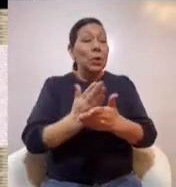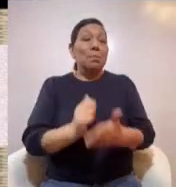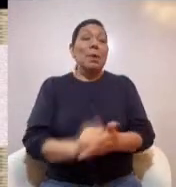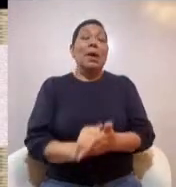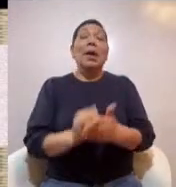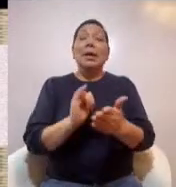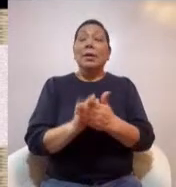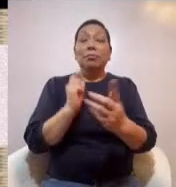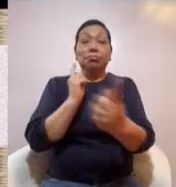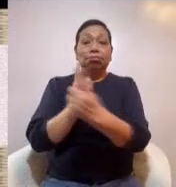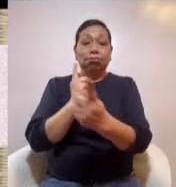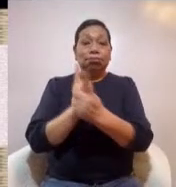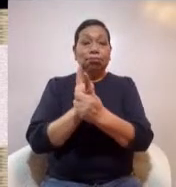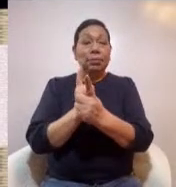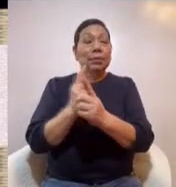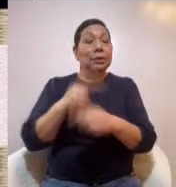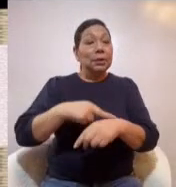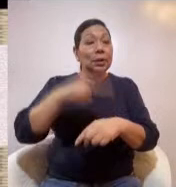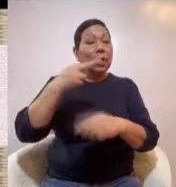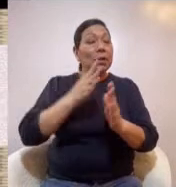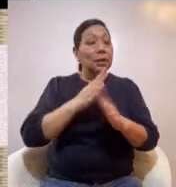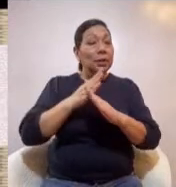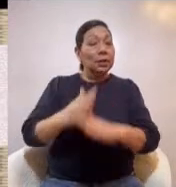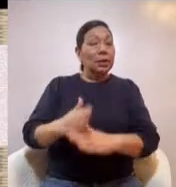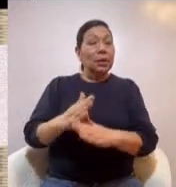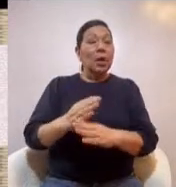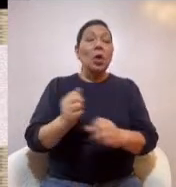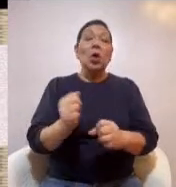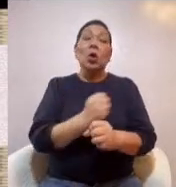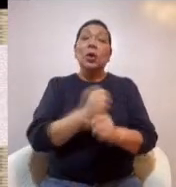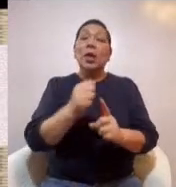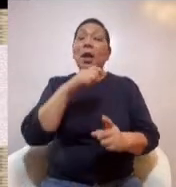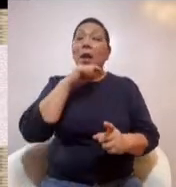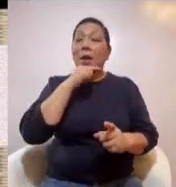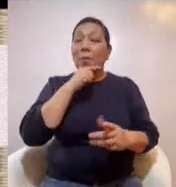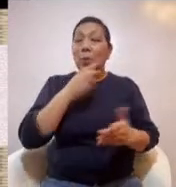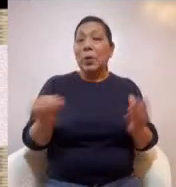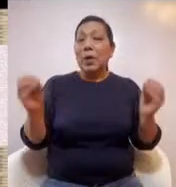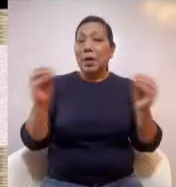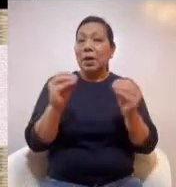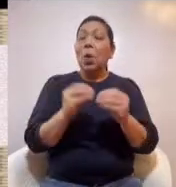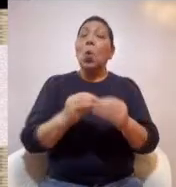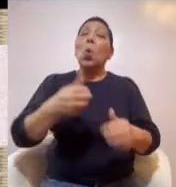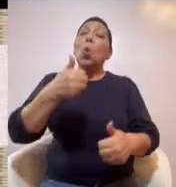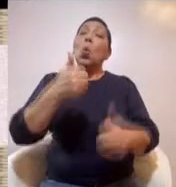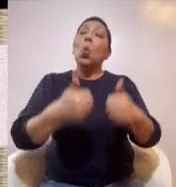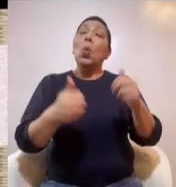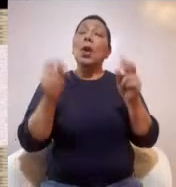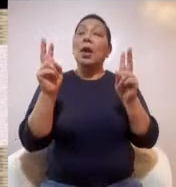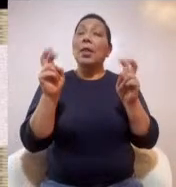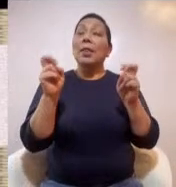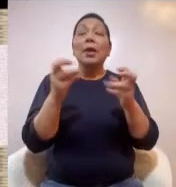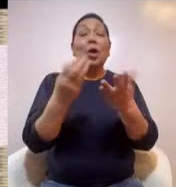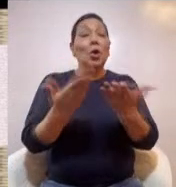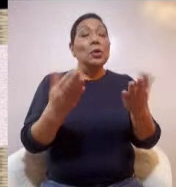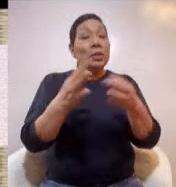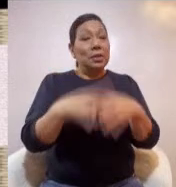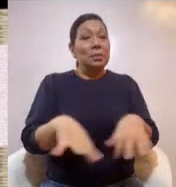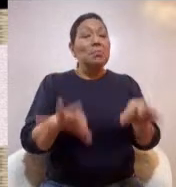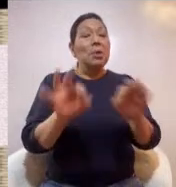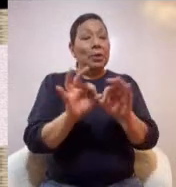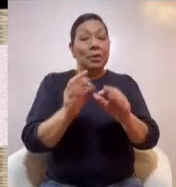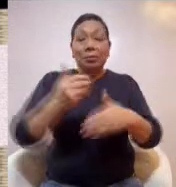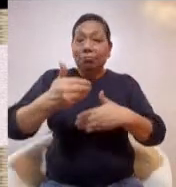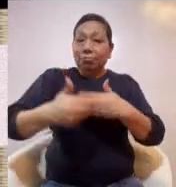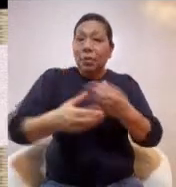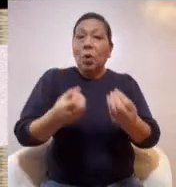problemas comunes que enfrentan los estados de la región para erradicar la violencia contra las mujeres y establecer cuáles son los temas y las prioridades